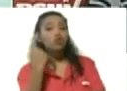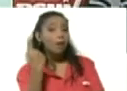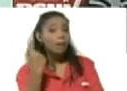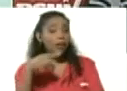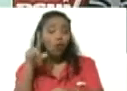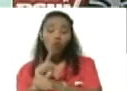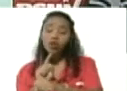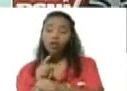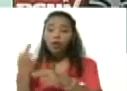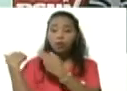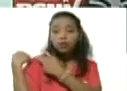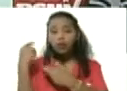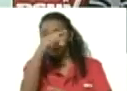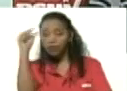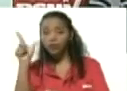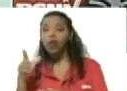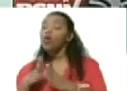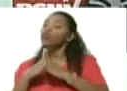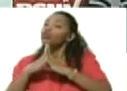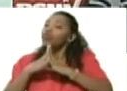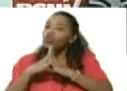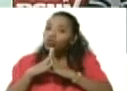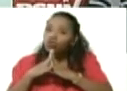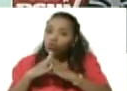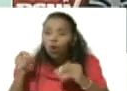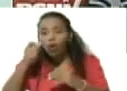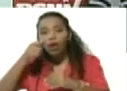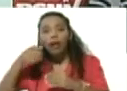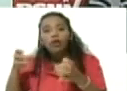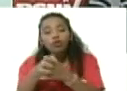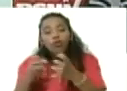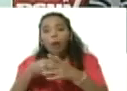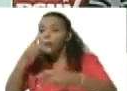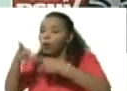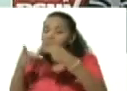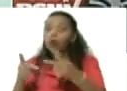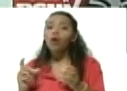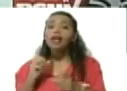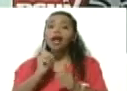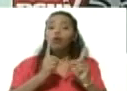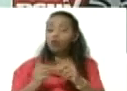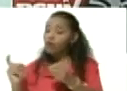Unido de Venezuela, sino de todo el gran polo patriótico, los aliados